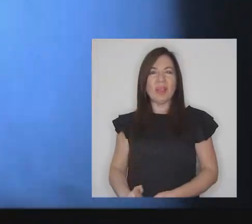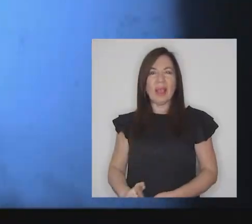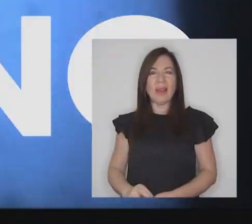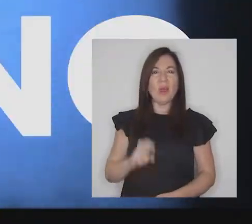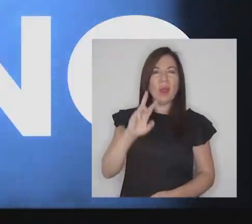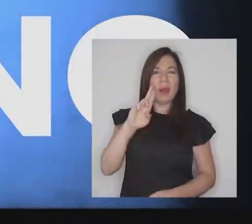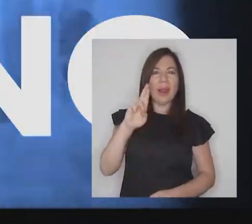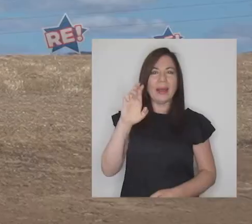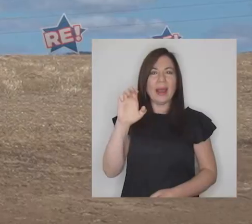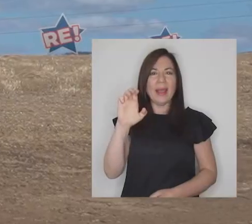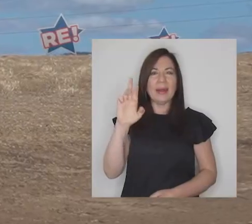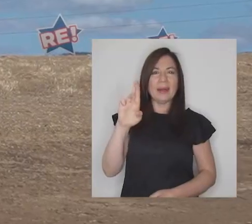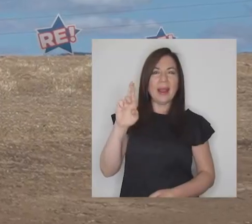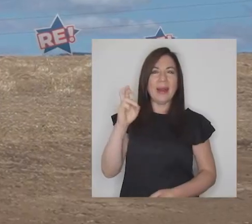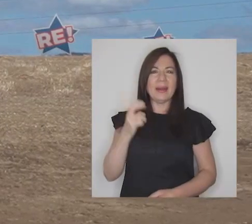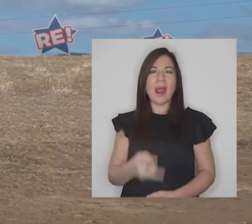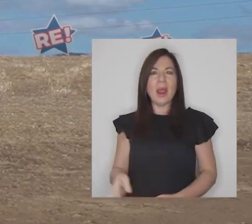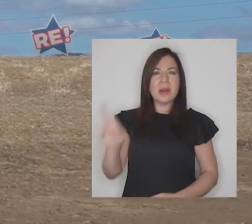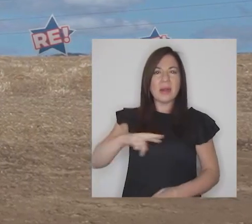republicano